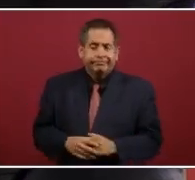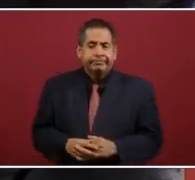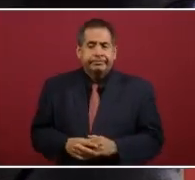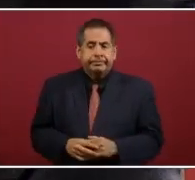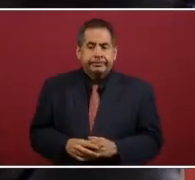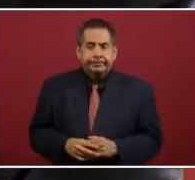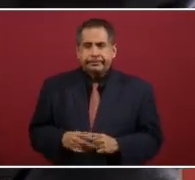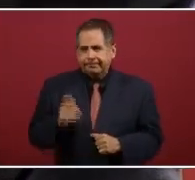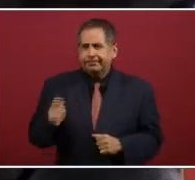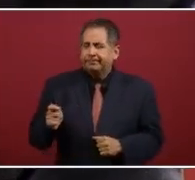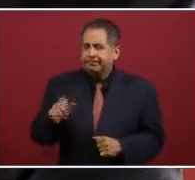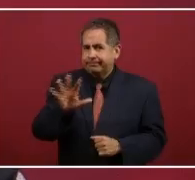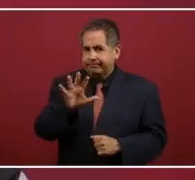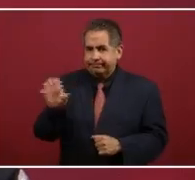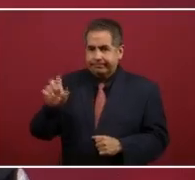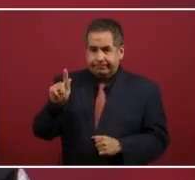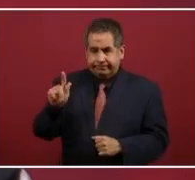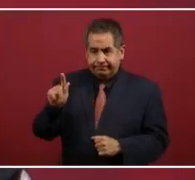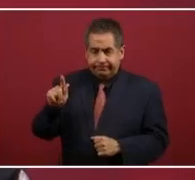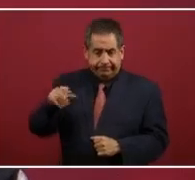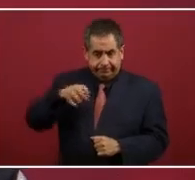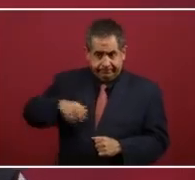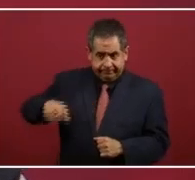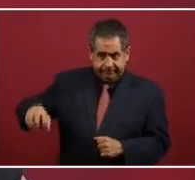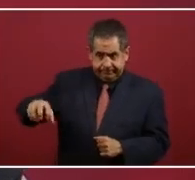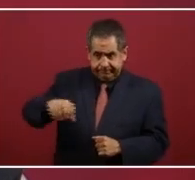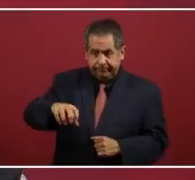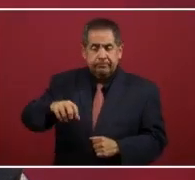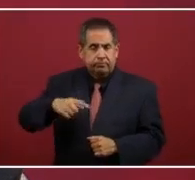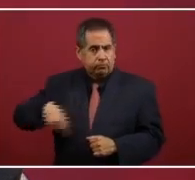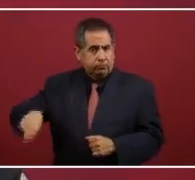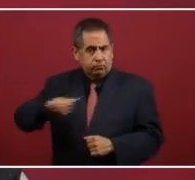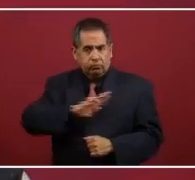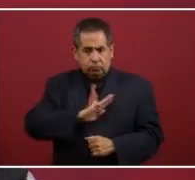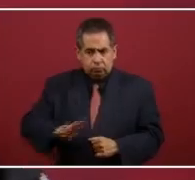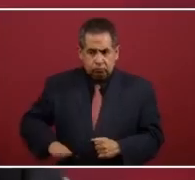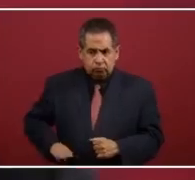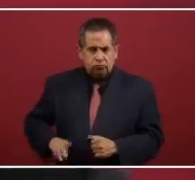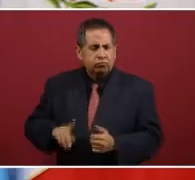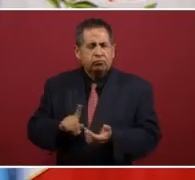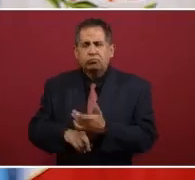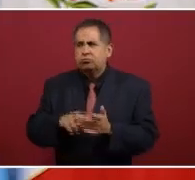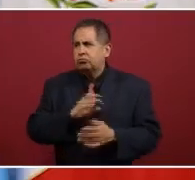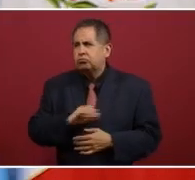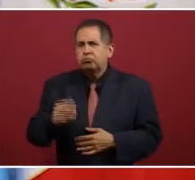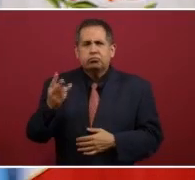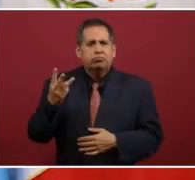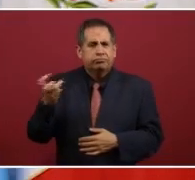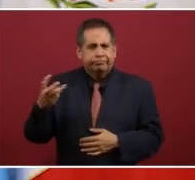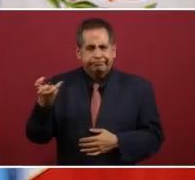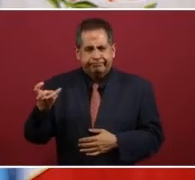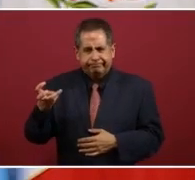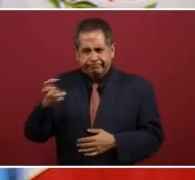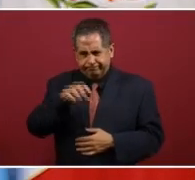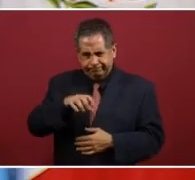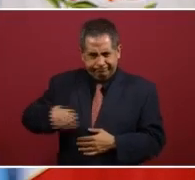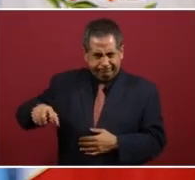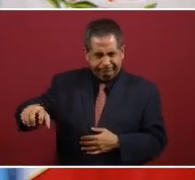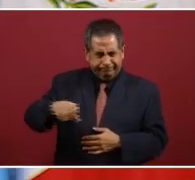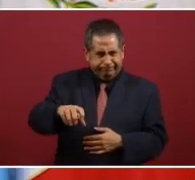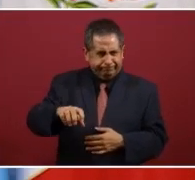De estos 570 municipios, hay como 300